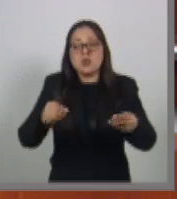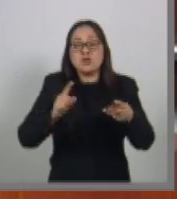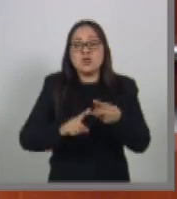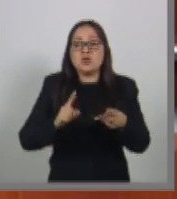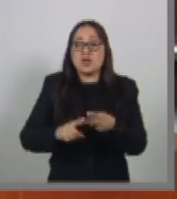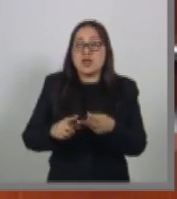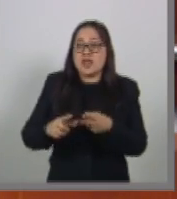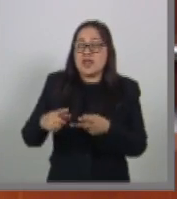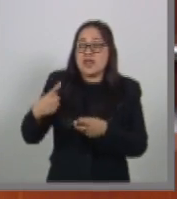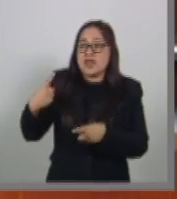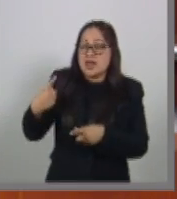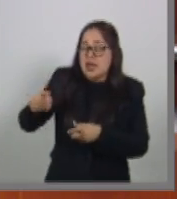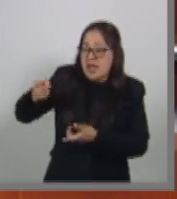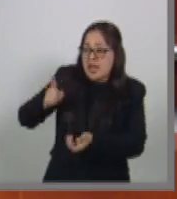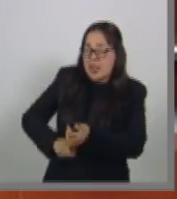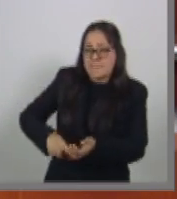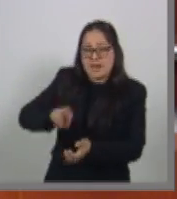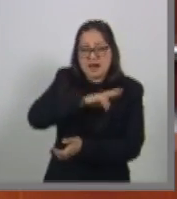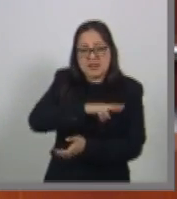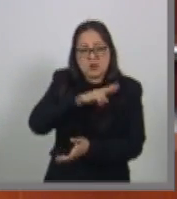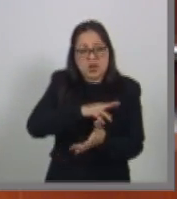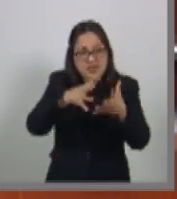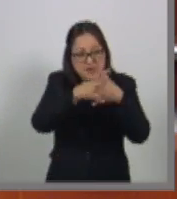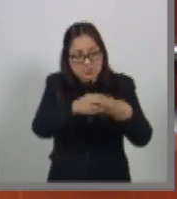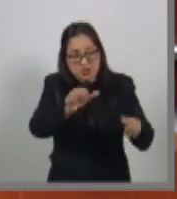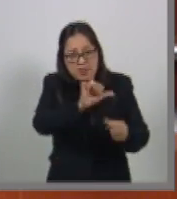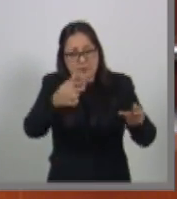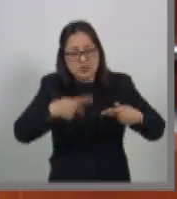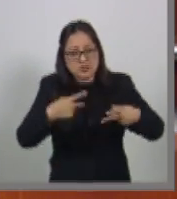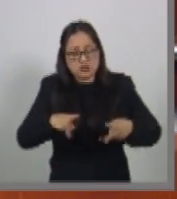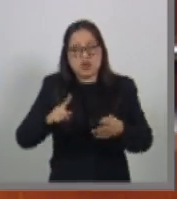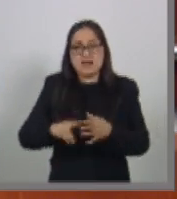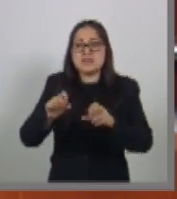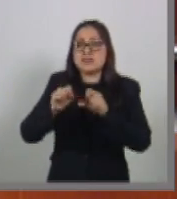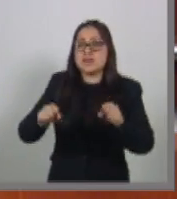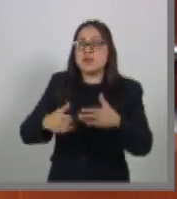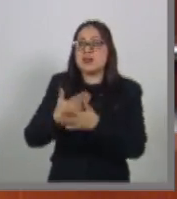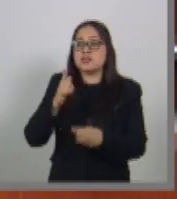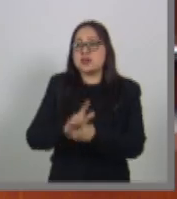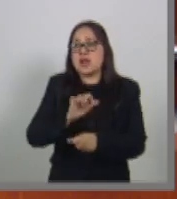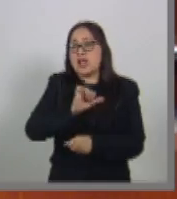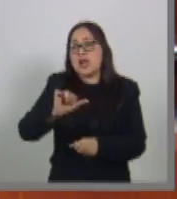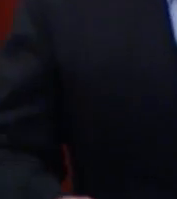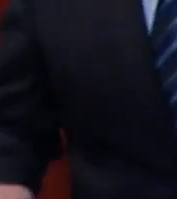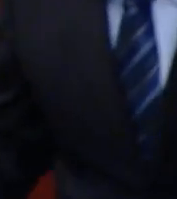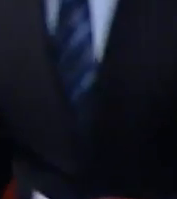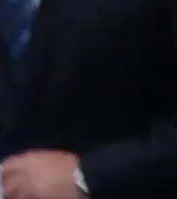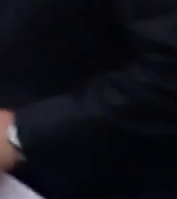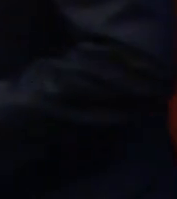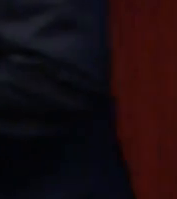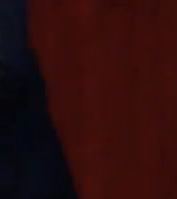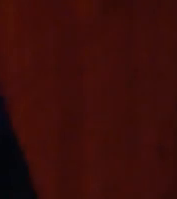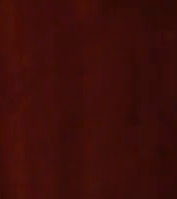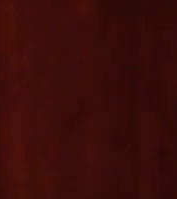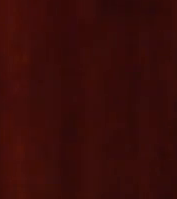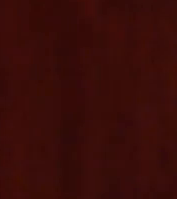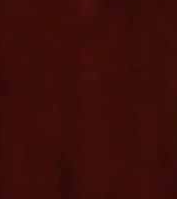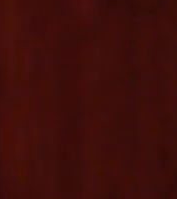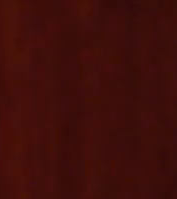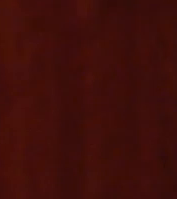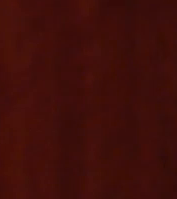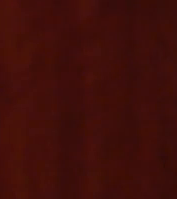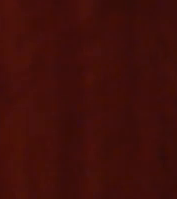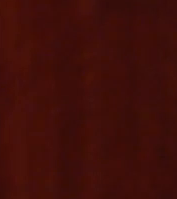desapariciones cometidas por particulares y del Sistema Nacional de Búsqueda de Personas, puesto que reconoce